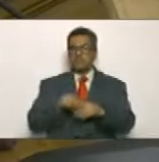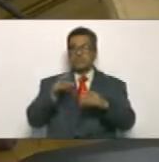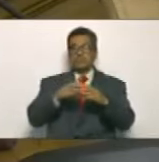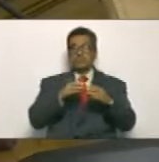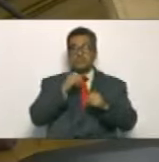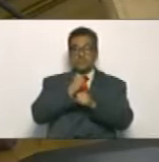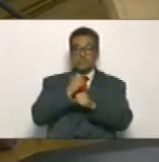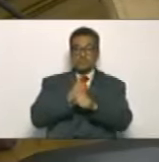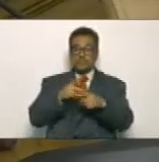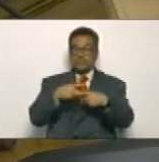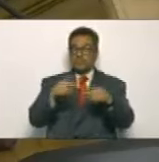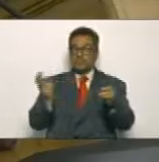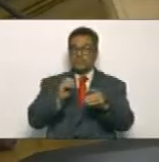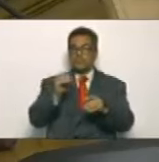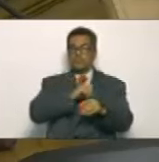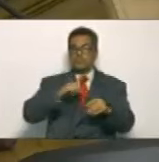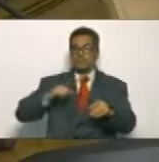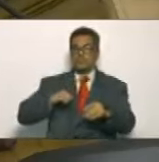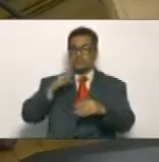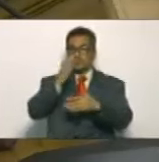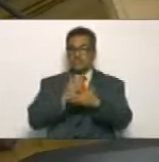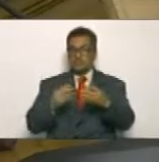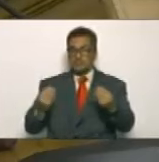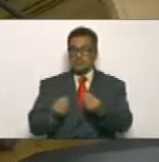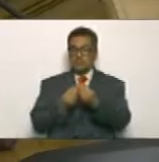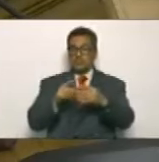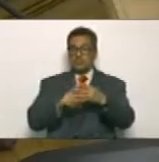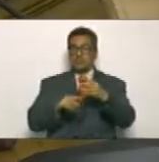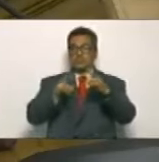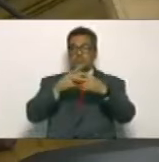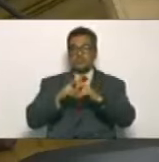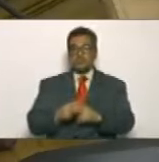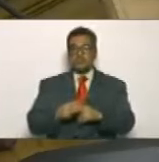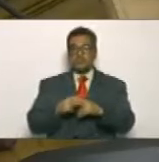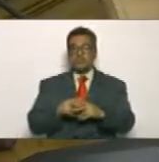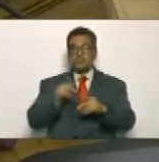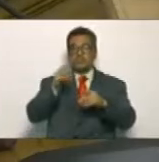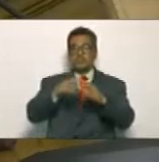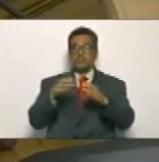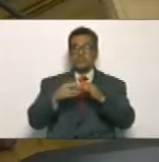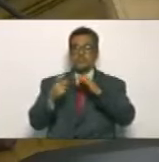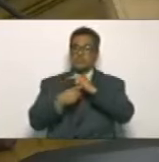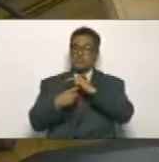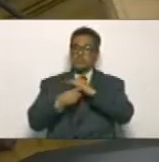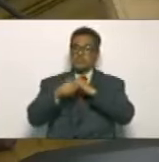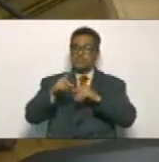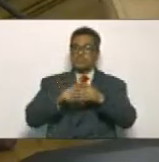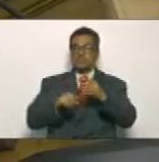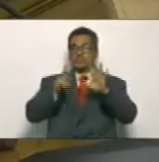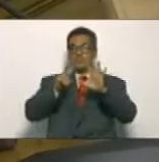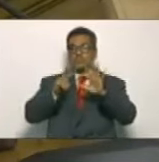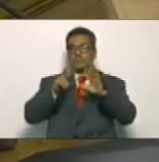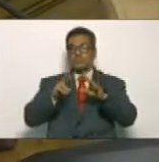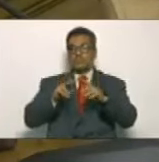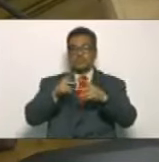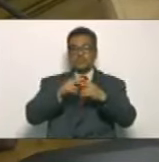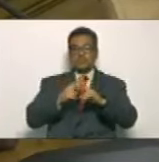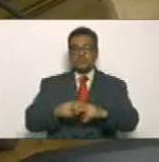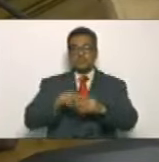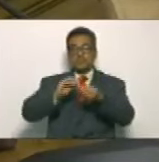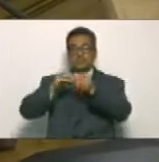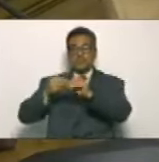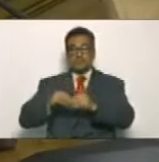Entidades de trabajo públicas, privadas y mixtas. 6. Herramientas y dispositivos técnicos. 7. Talleres de reparación